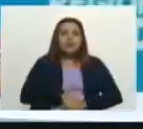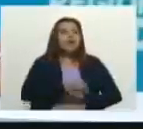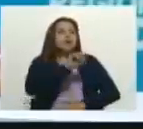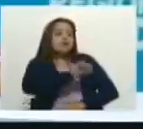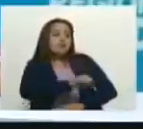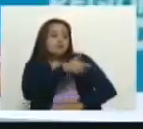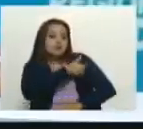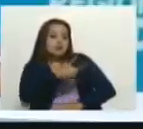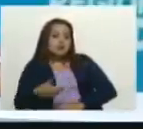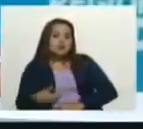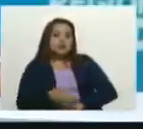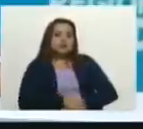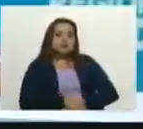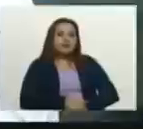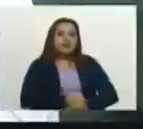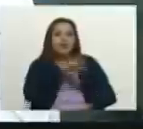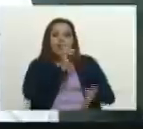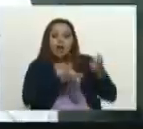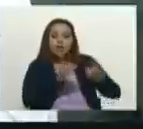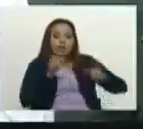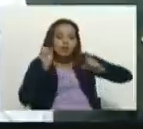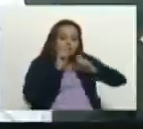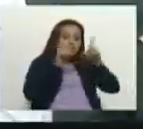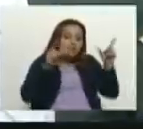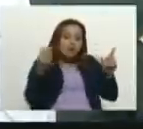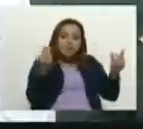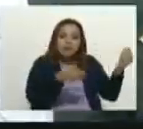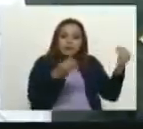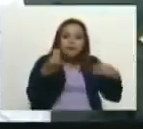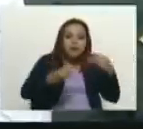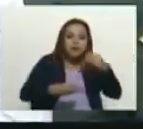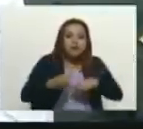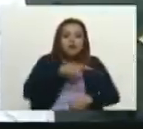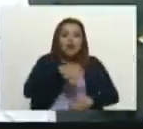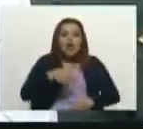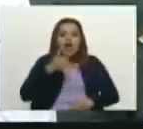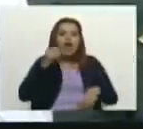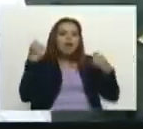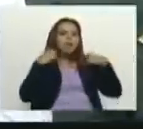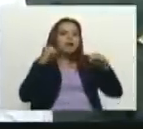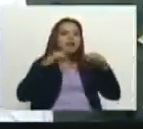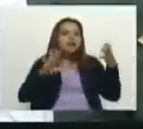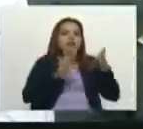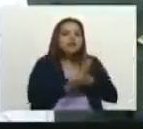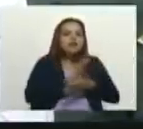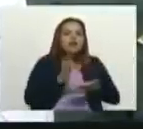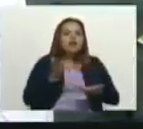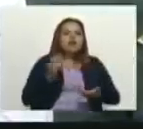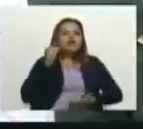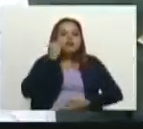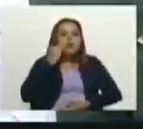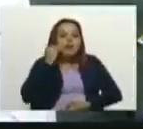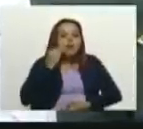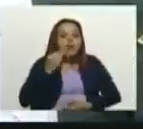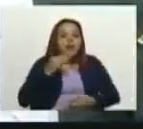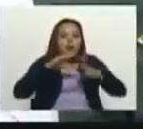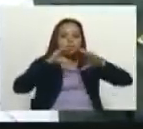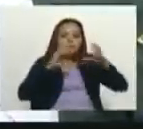presidente, tenemos algunas otras sorpresas. Estamos en la fase experimental con el tomate, con el